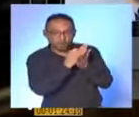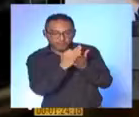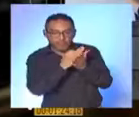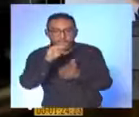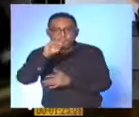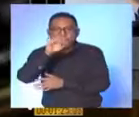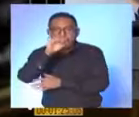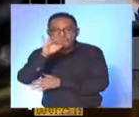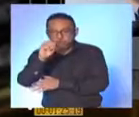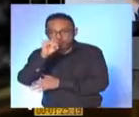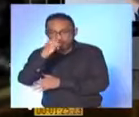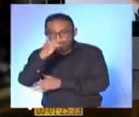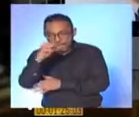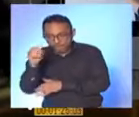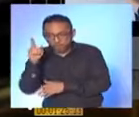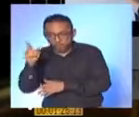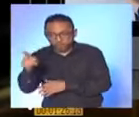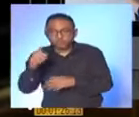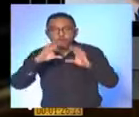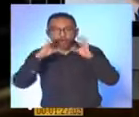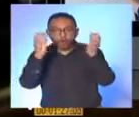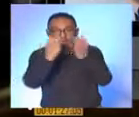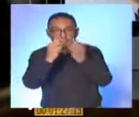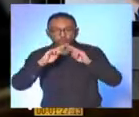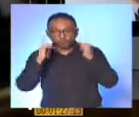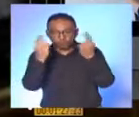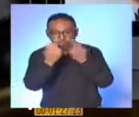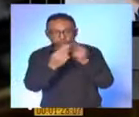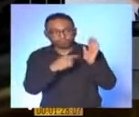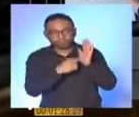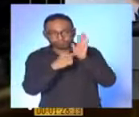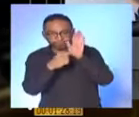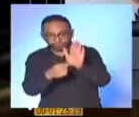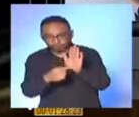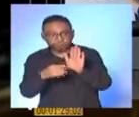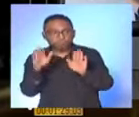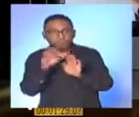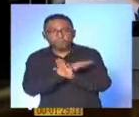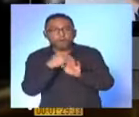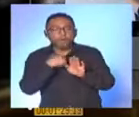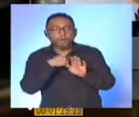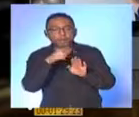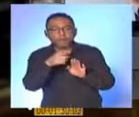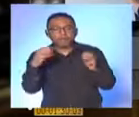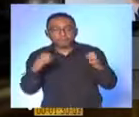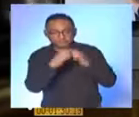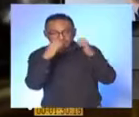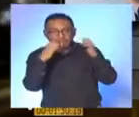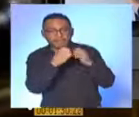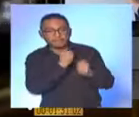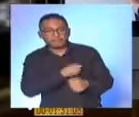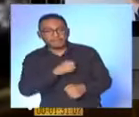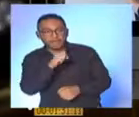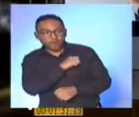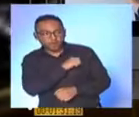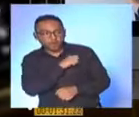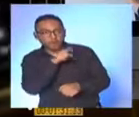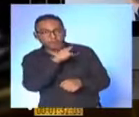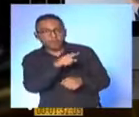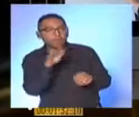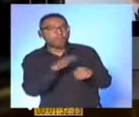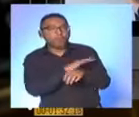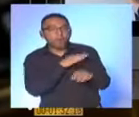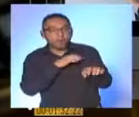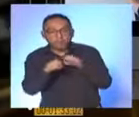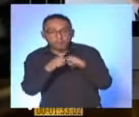la Comisión Permanente del Congreso de la Unión una iniciativa de retiro por emergencia sanitaria, misma que pretende amortiguar la crisis por desempleo